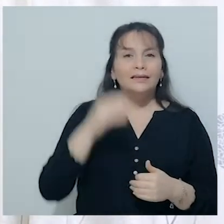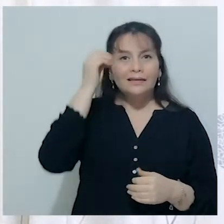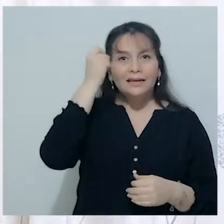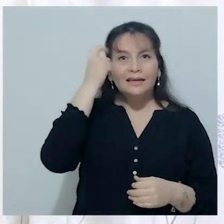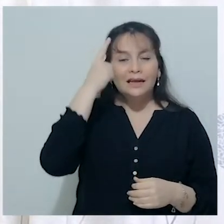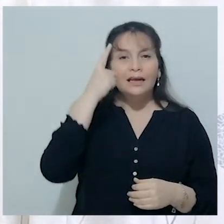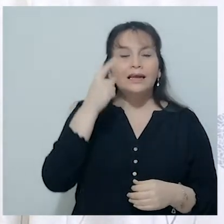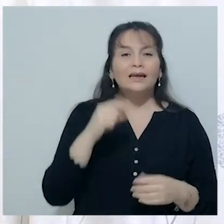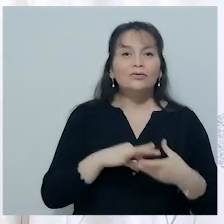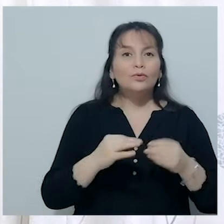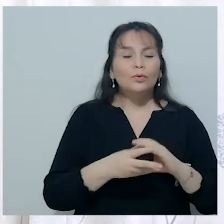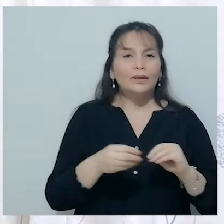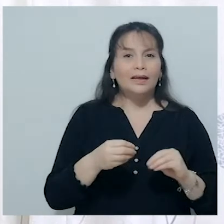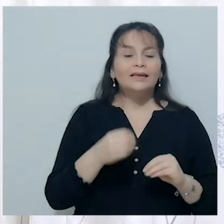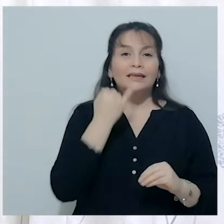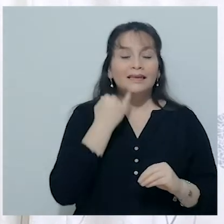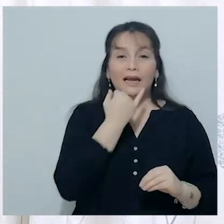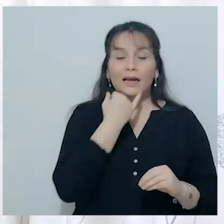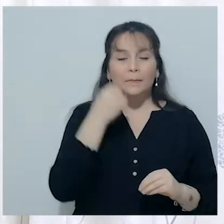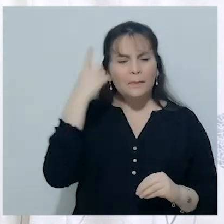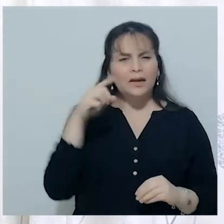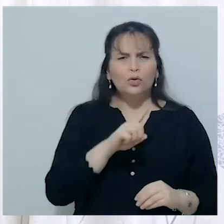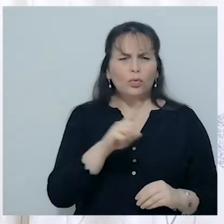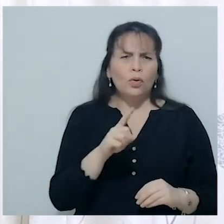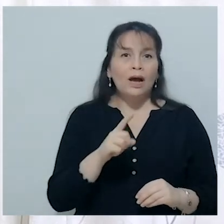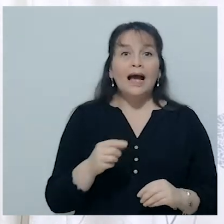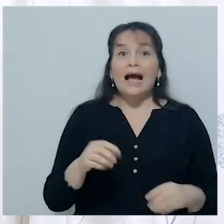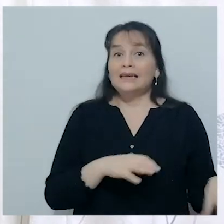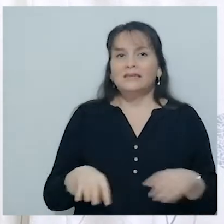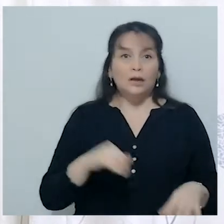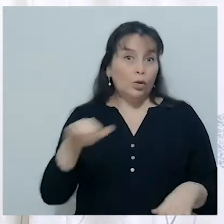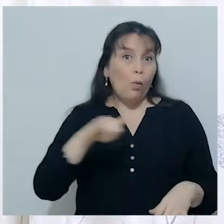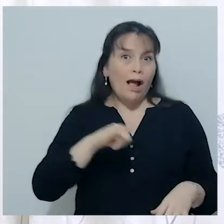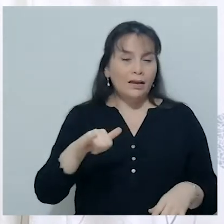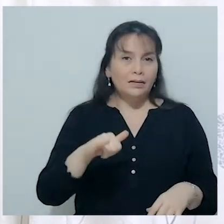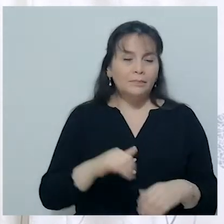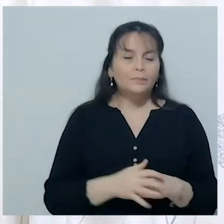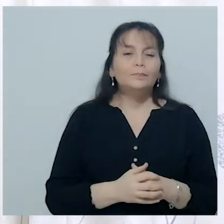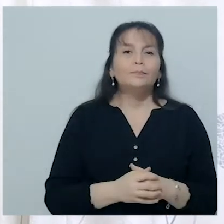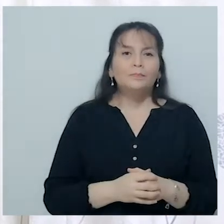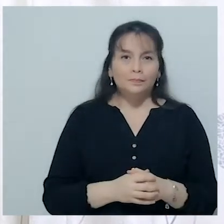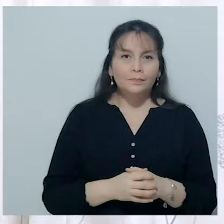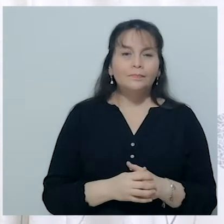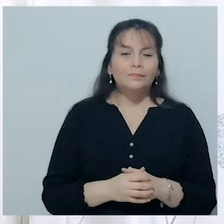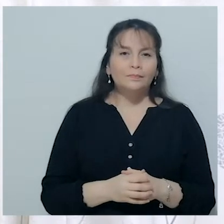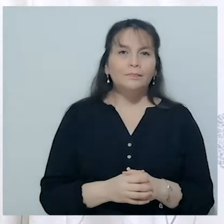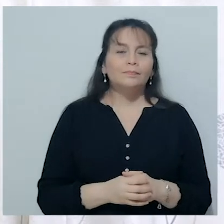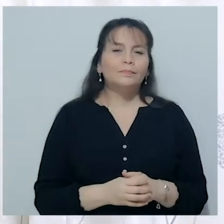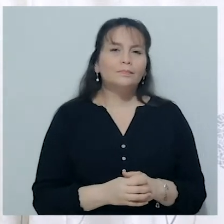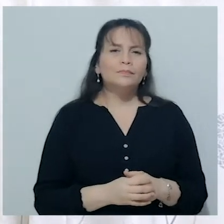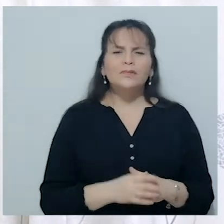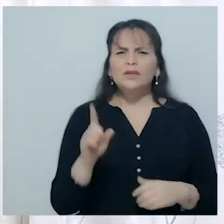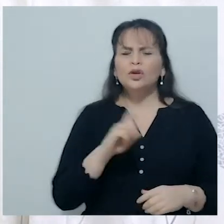familias de Israel para no cometer los mismos errores, para no incurrir en